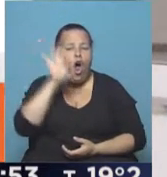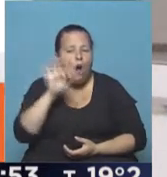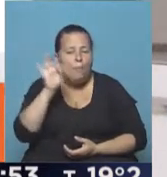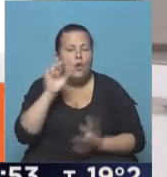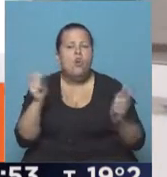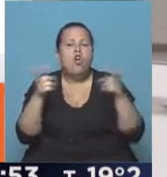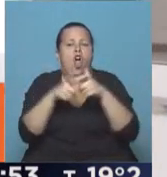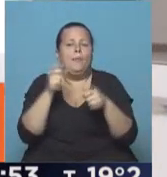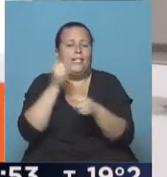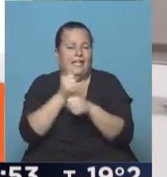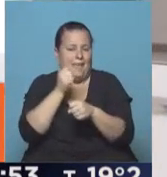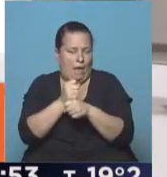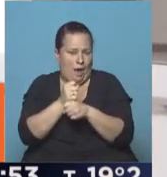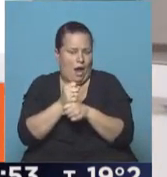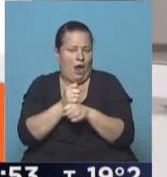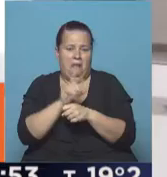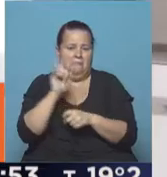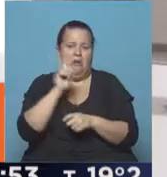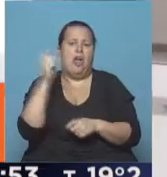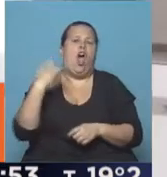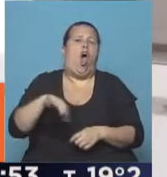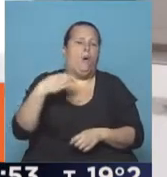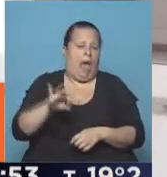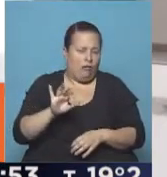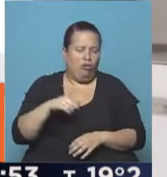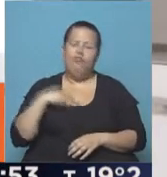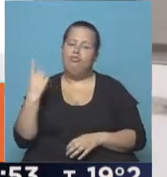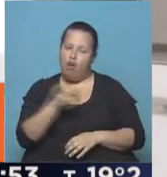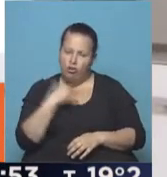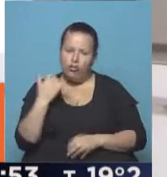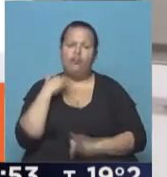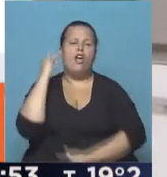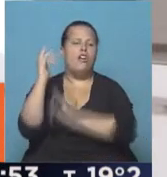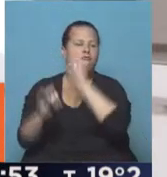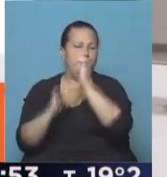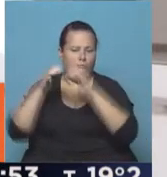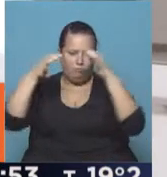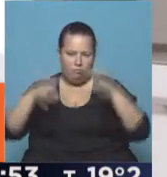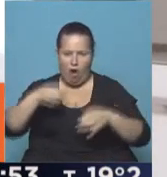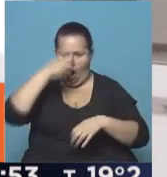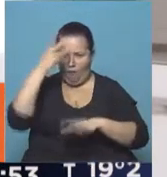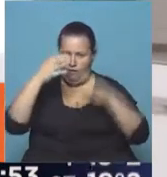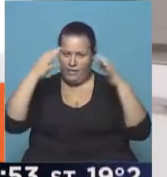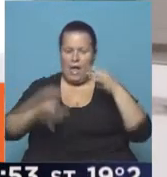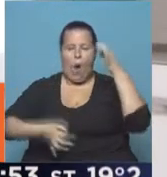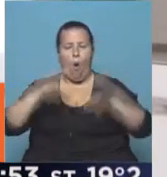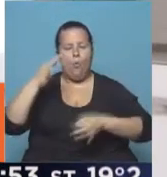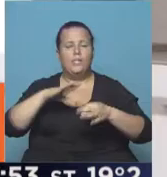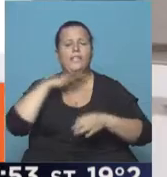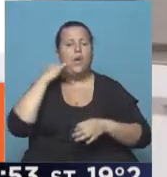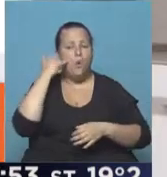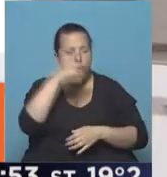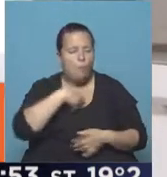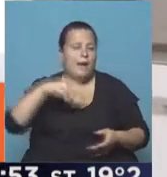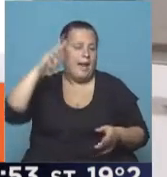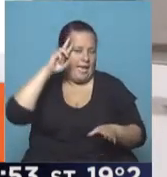un comité de trabajo, no es vinculante. Nosotros hemos dado la información formalmente a la justicia jujeña, respetando